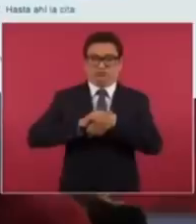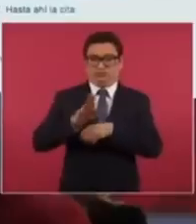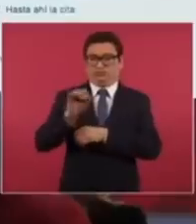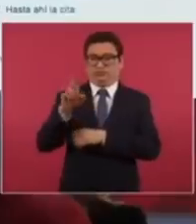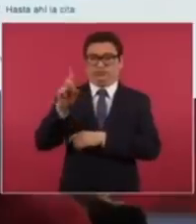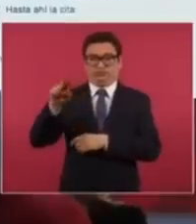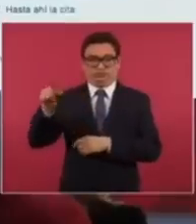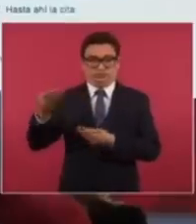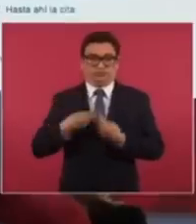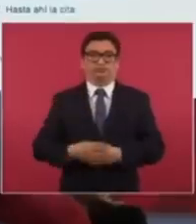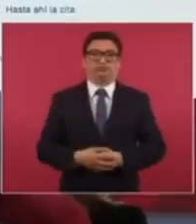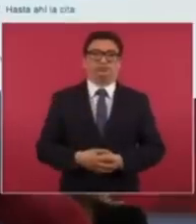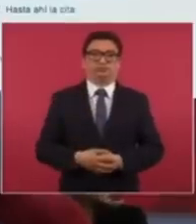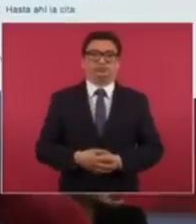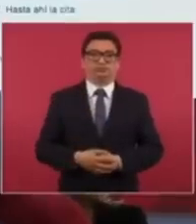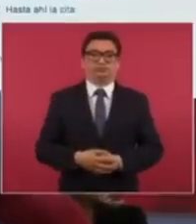Biden,